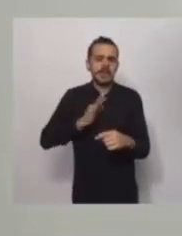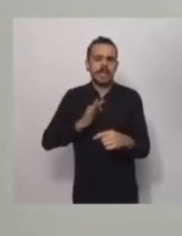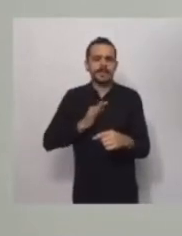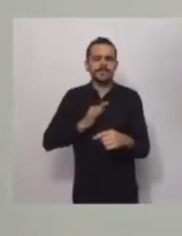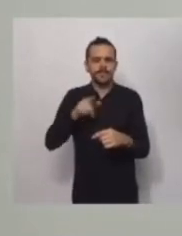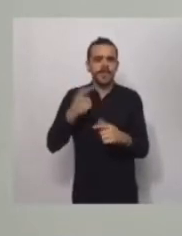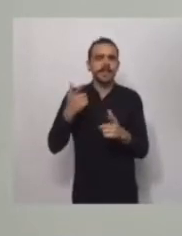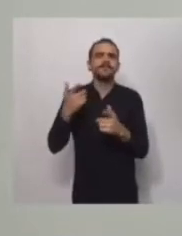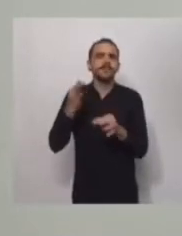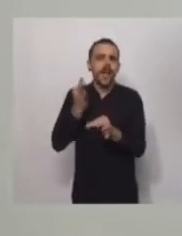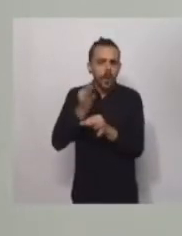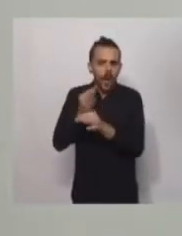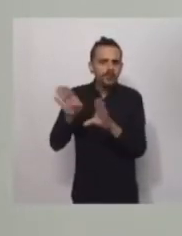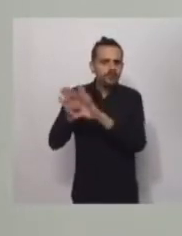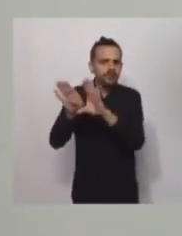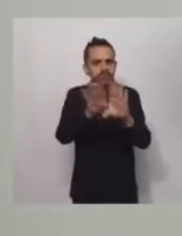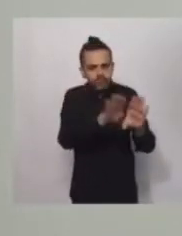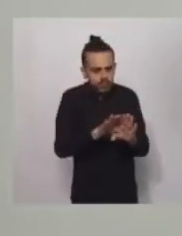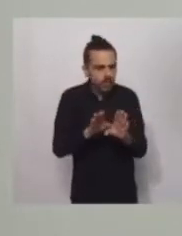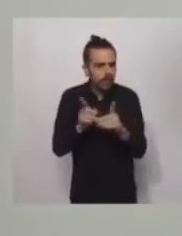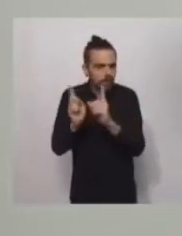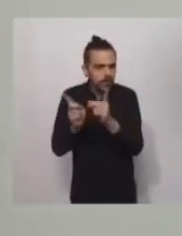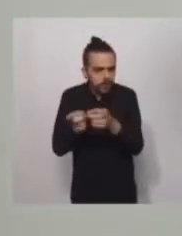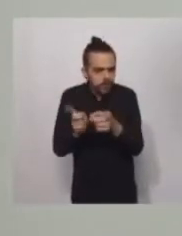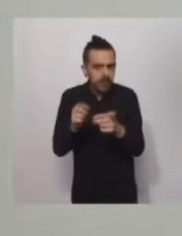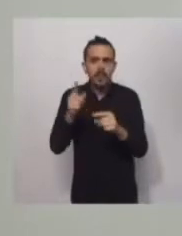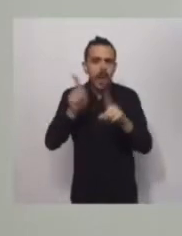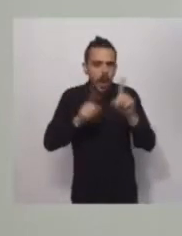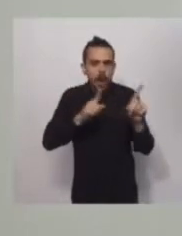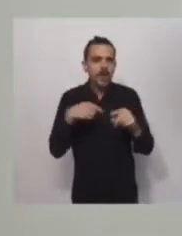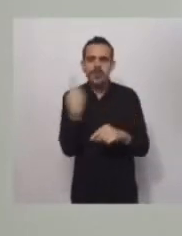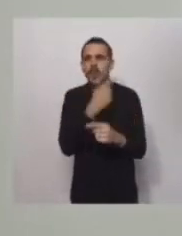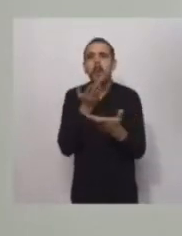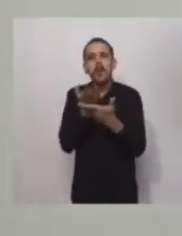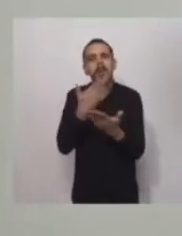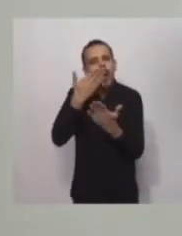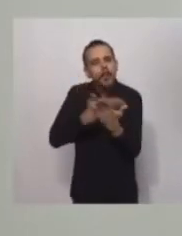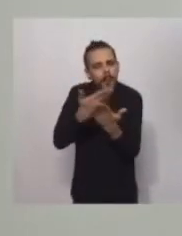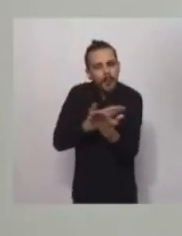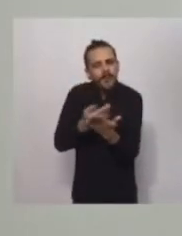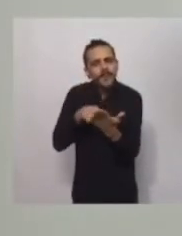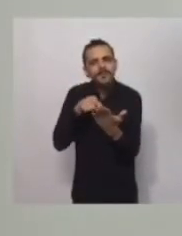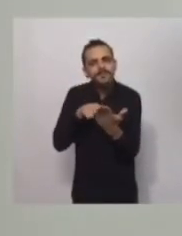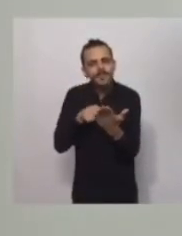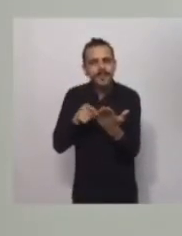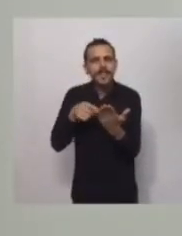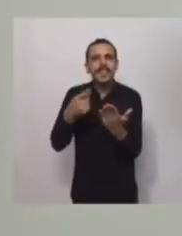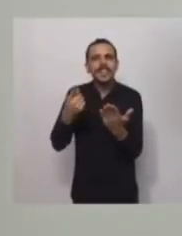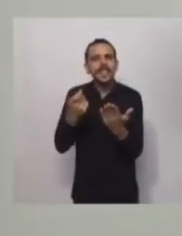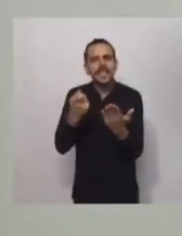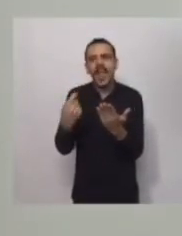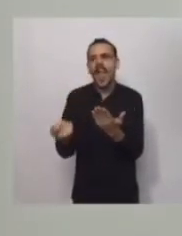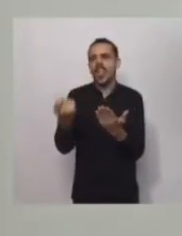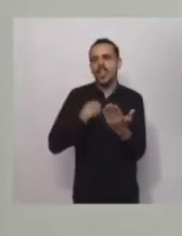trabajando, empezando a proponer la famosa maratón del Becario, pero que esta vez sea de manera virtual.